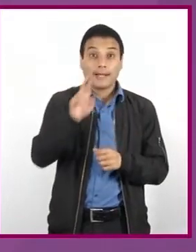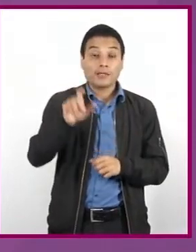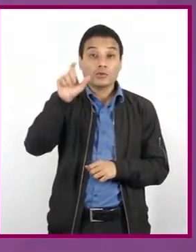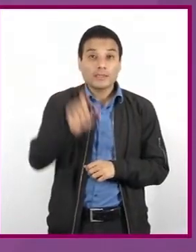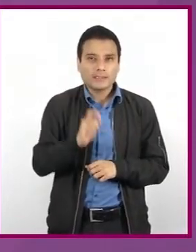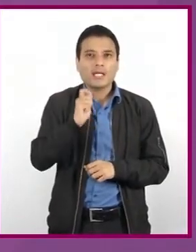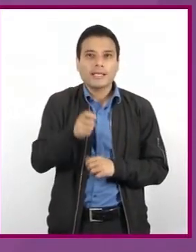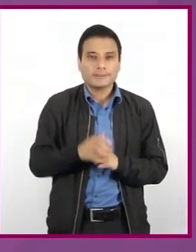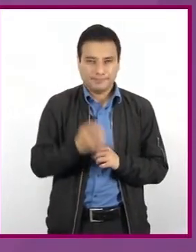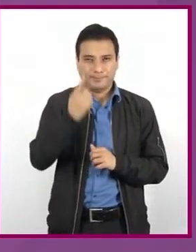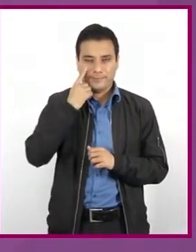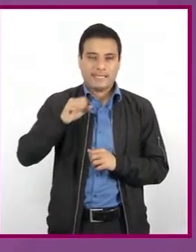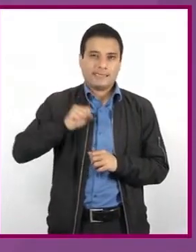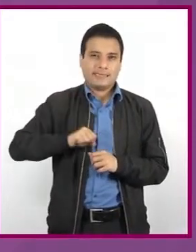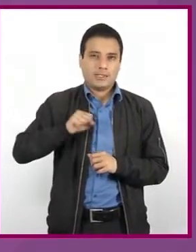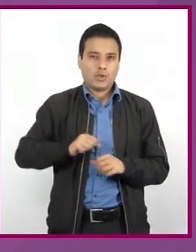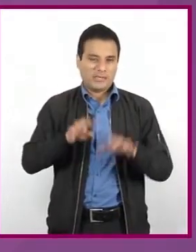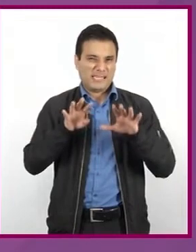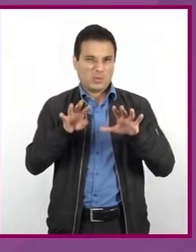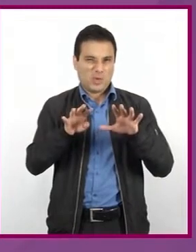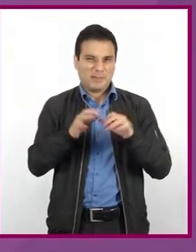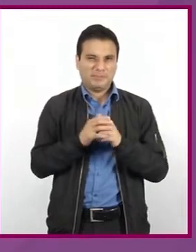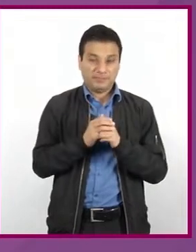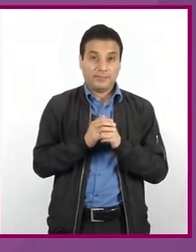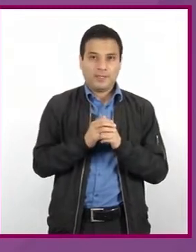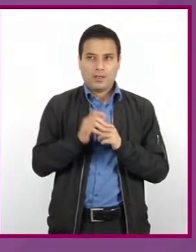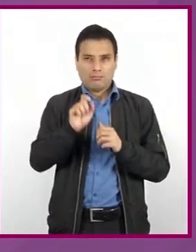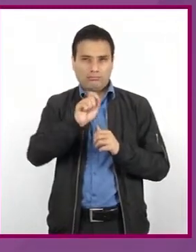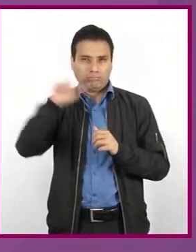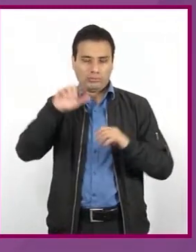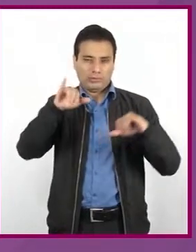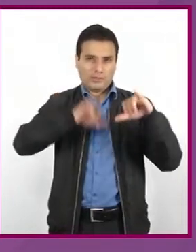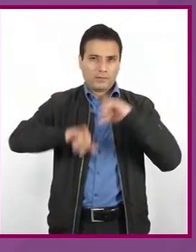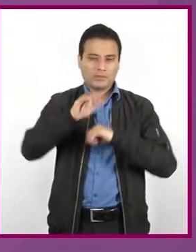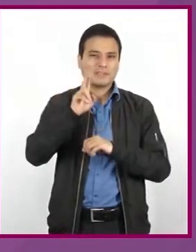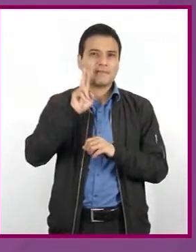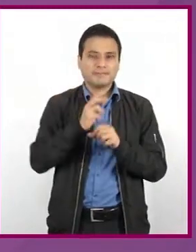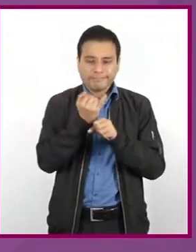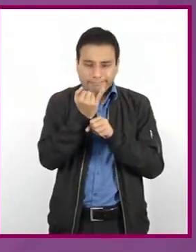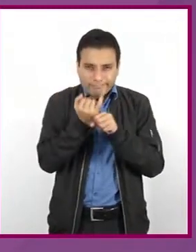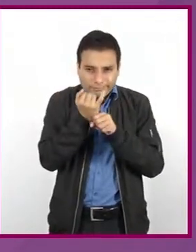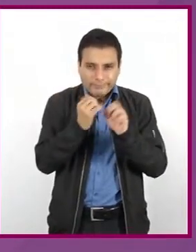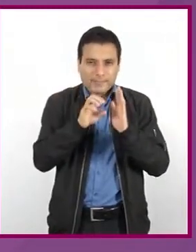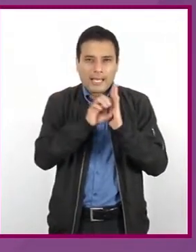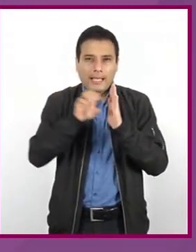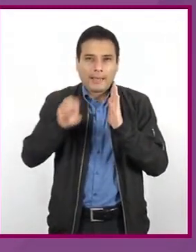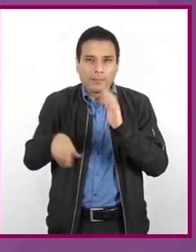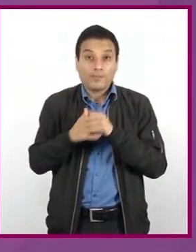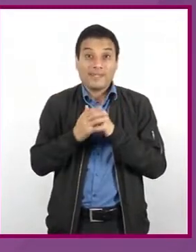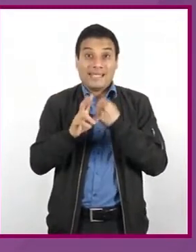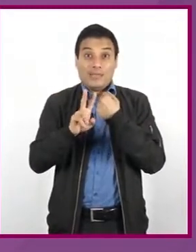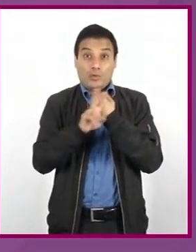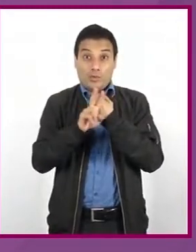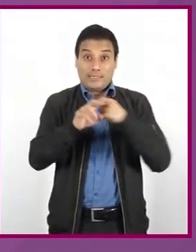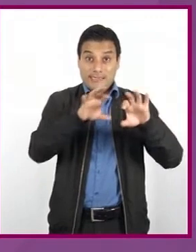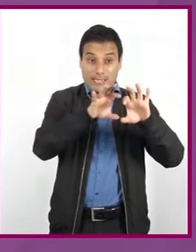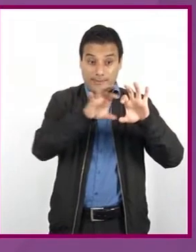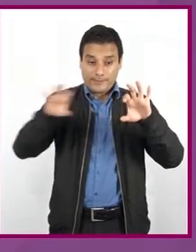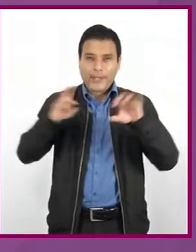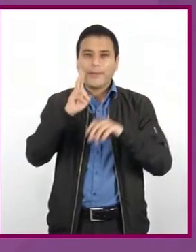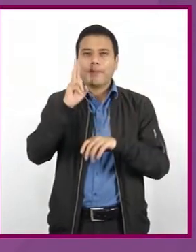A mediados del siglo XIX, varios científicos estudiaron qué ocurría cuando un tubo de cristal sin aire, es decir,